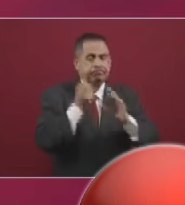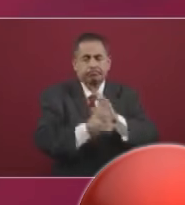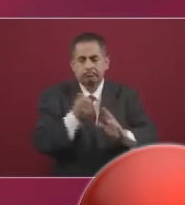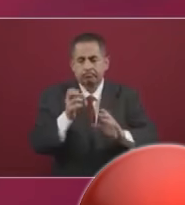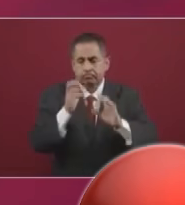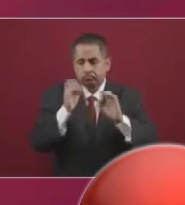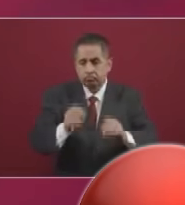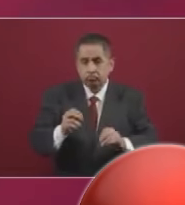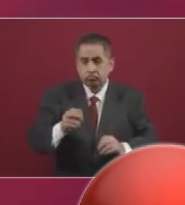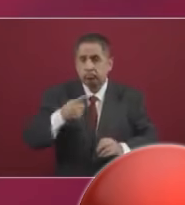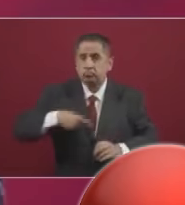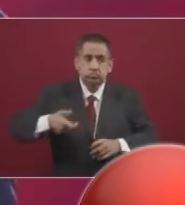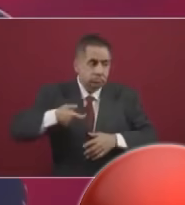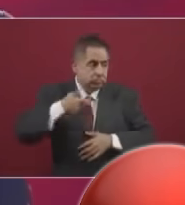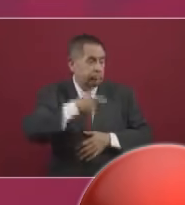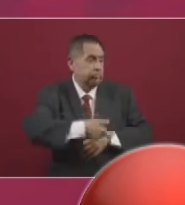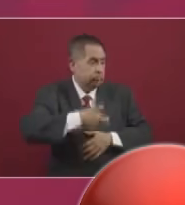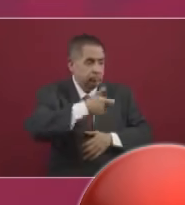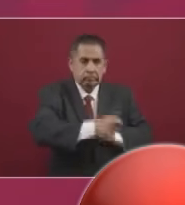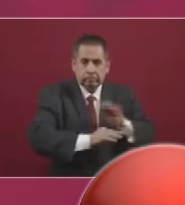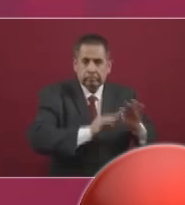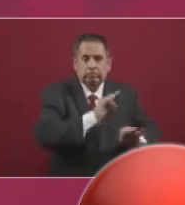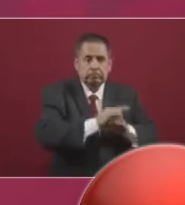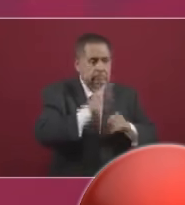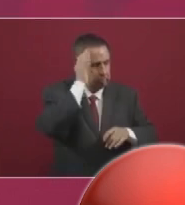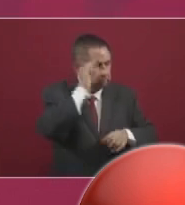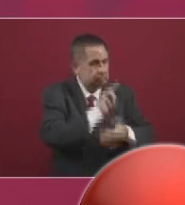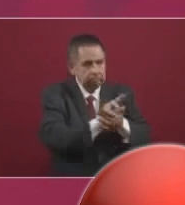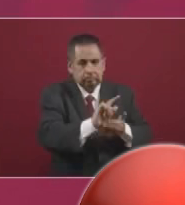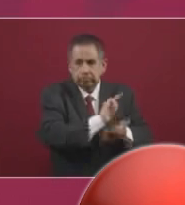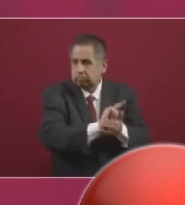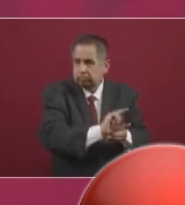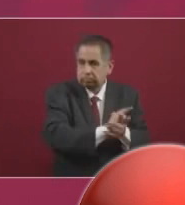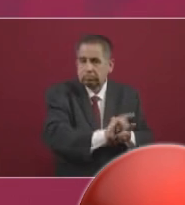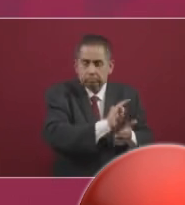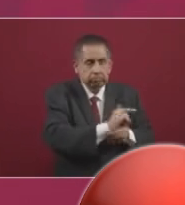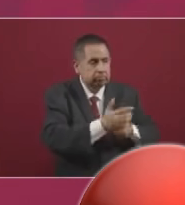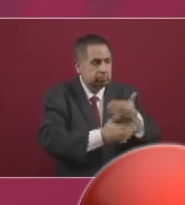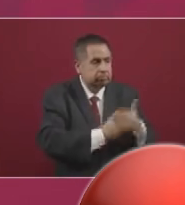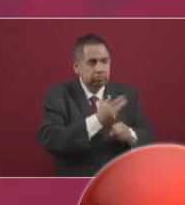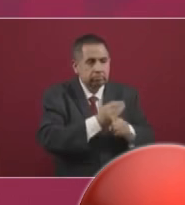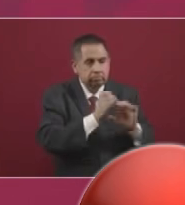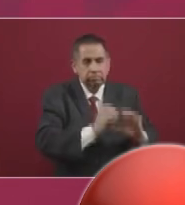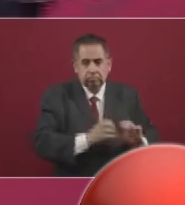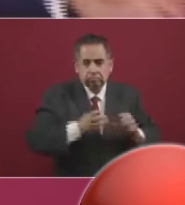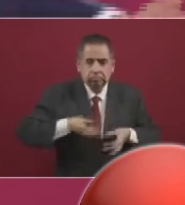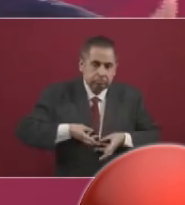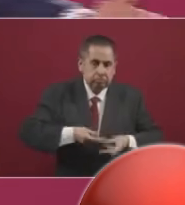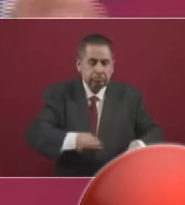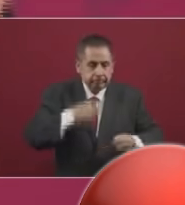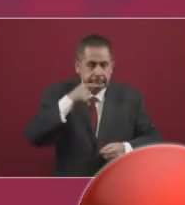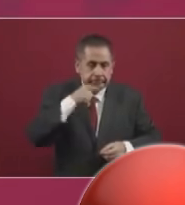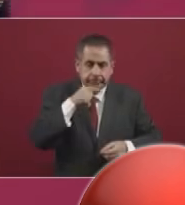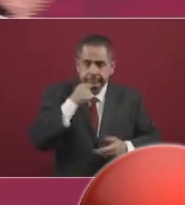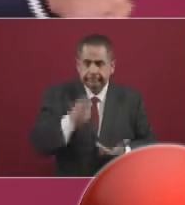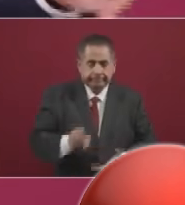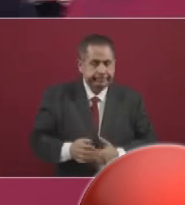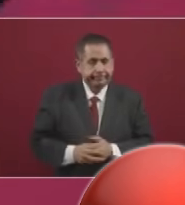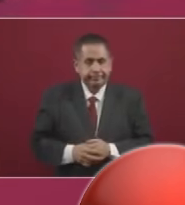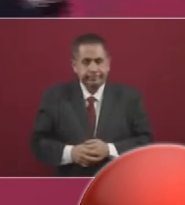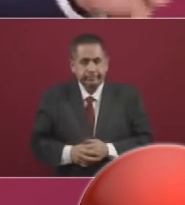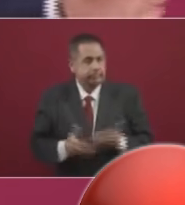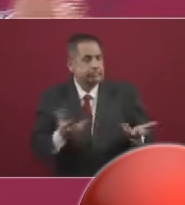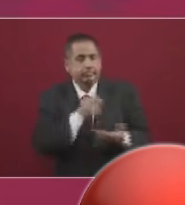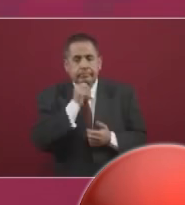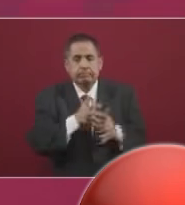o cuesta muchísimo el mantenimiento. O sea, y no se